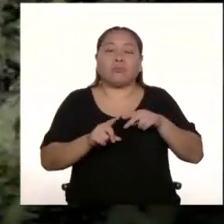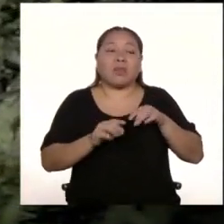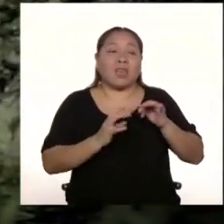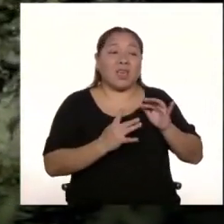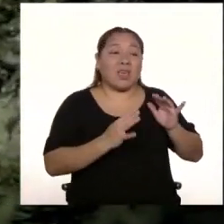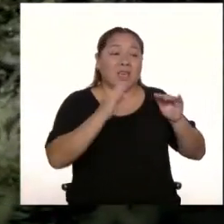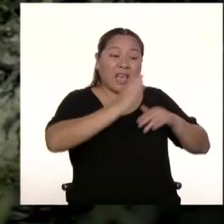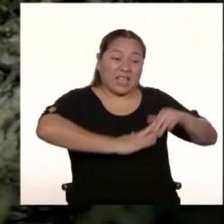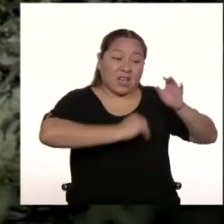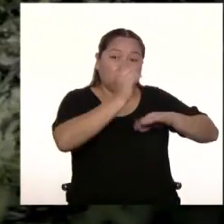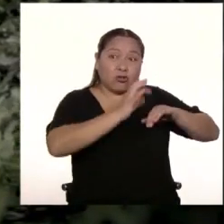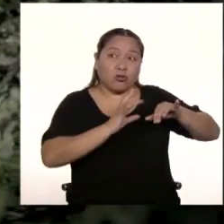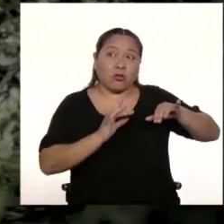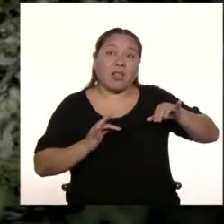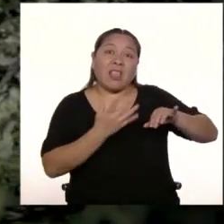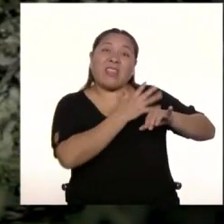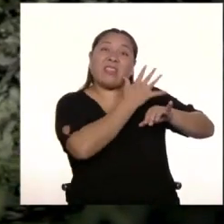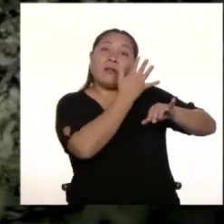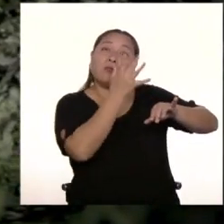la maleza.